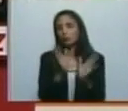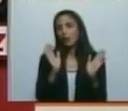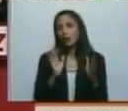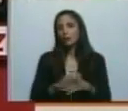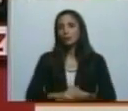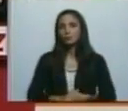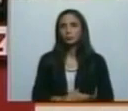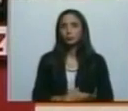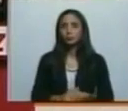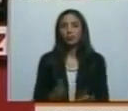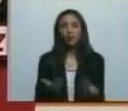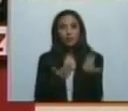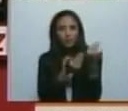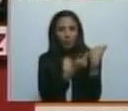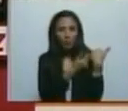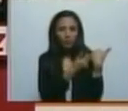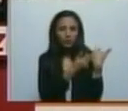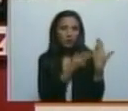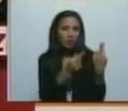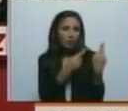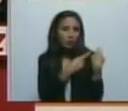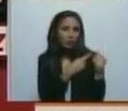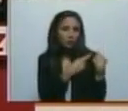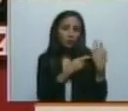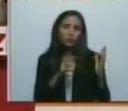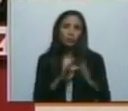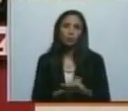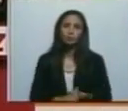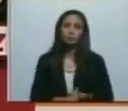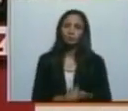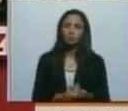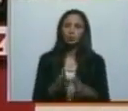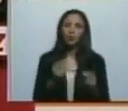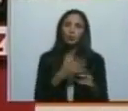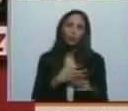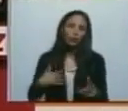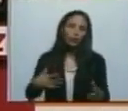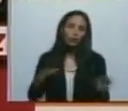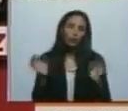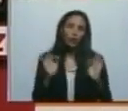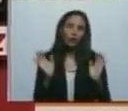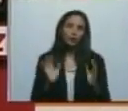mi responsabilidad. Aquí estoy yo, pues, asumo mi responsabilidad.